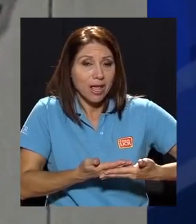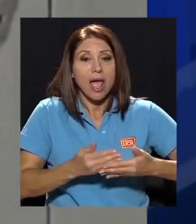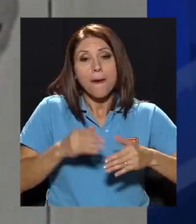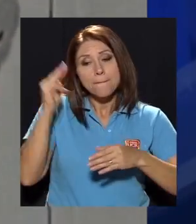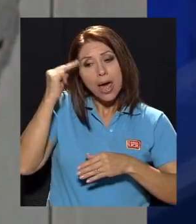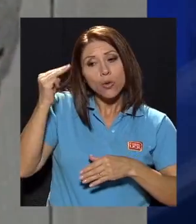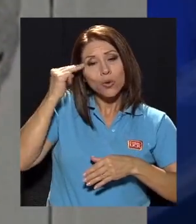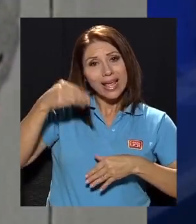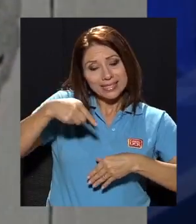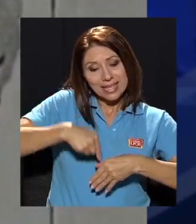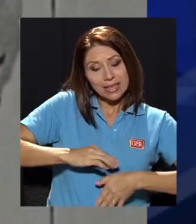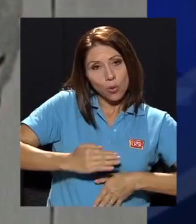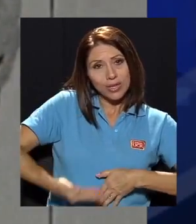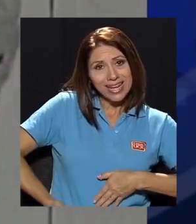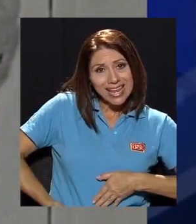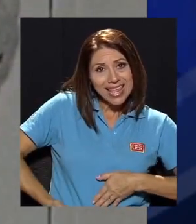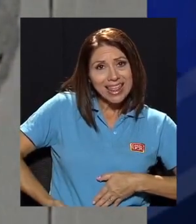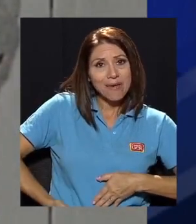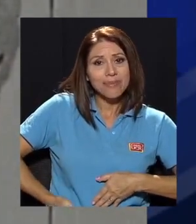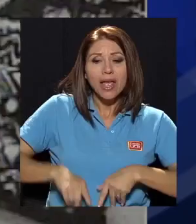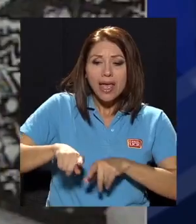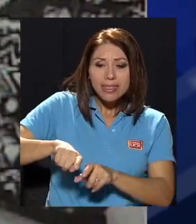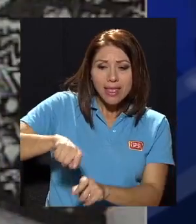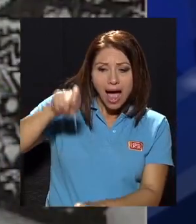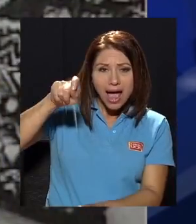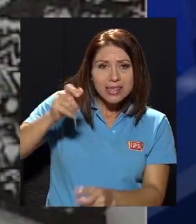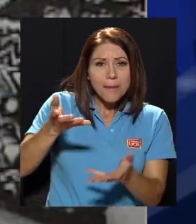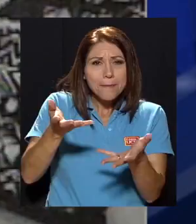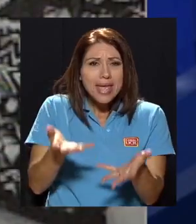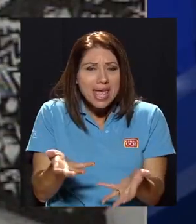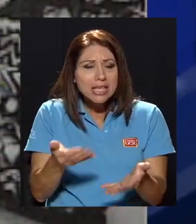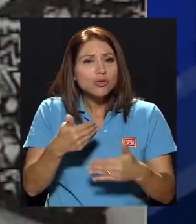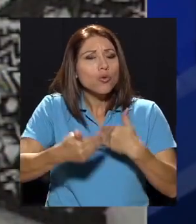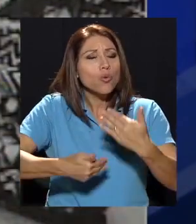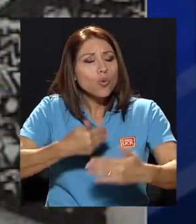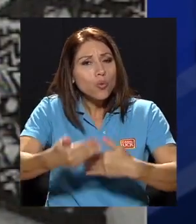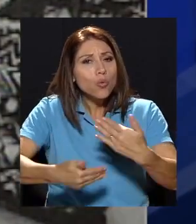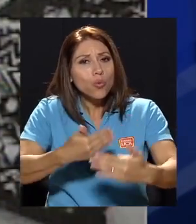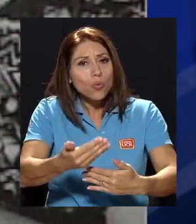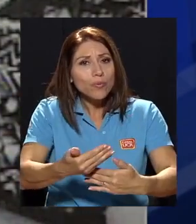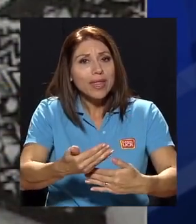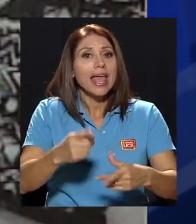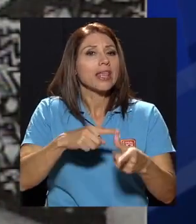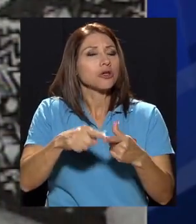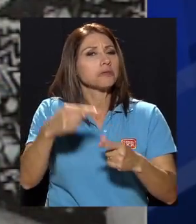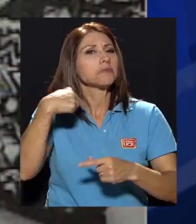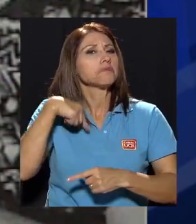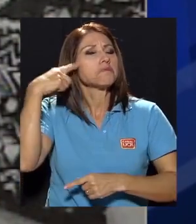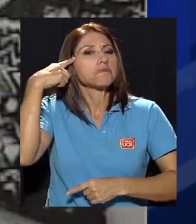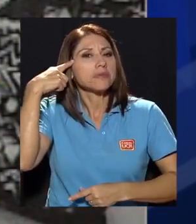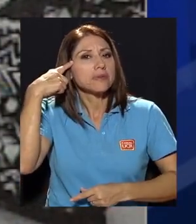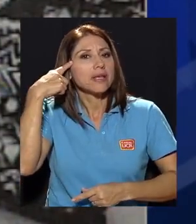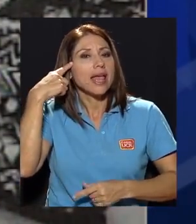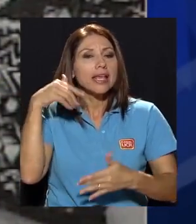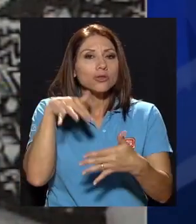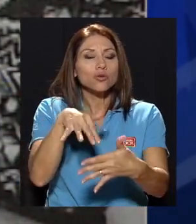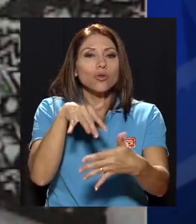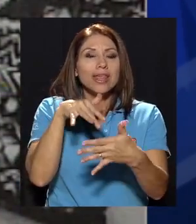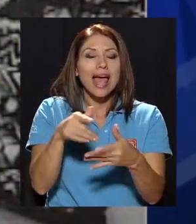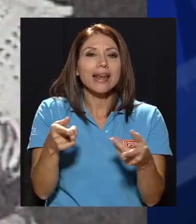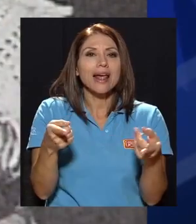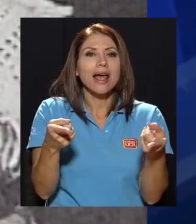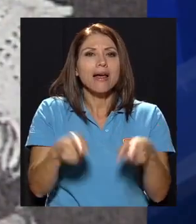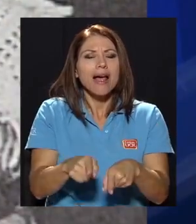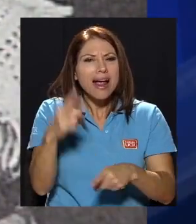las infecciones. Y tenía como postulado o como hipótesis estudiar la causa de las enfermedades